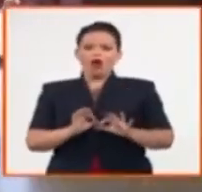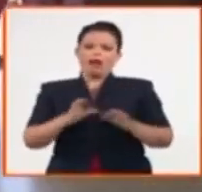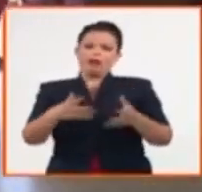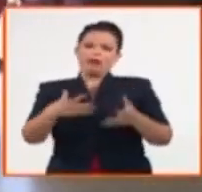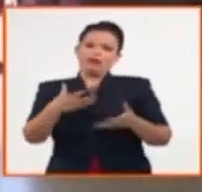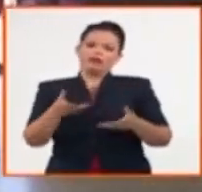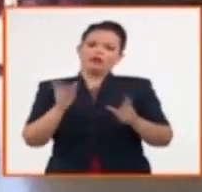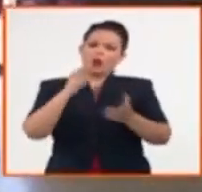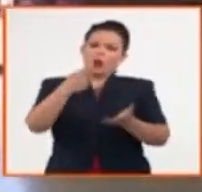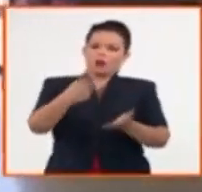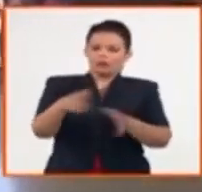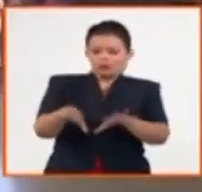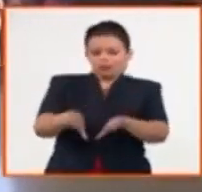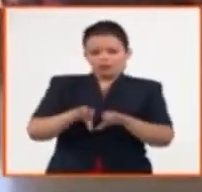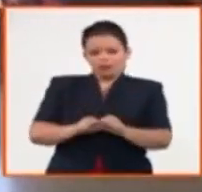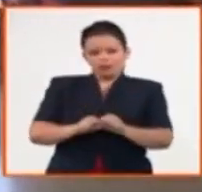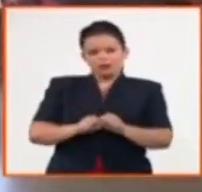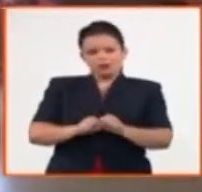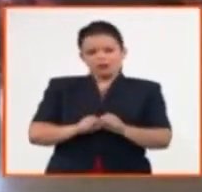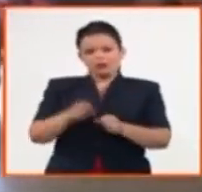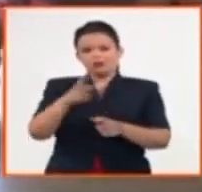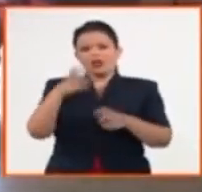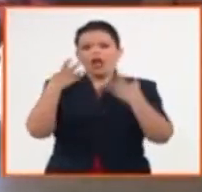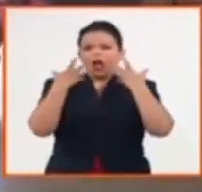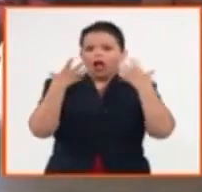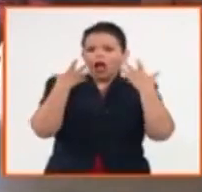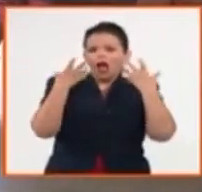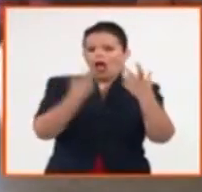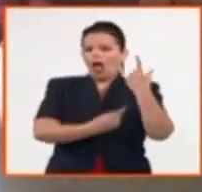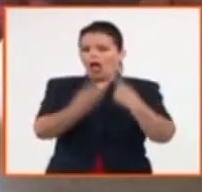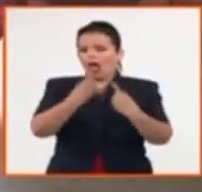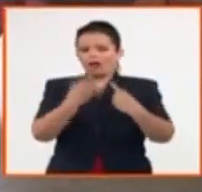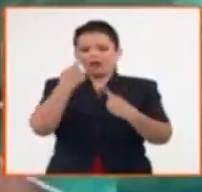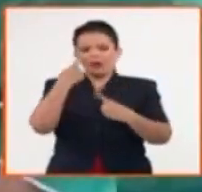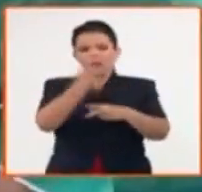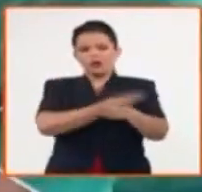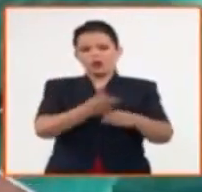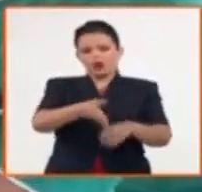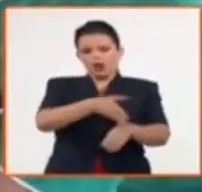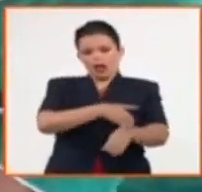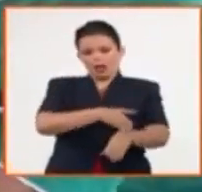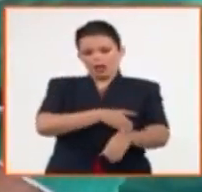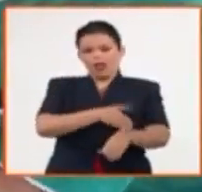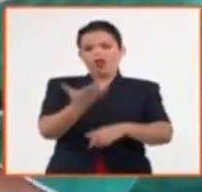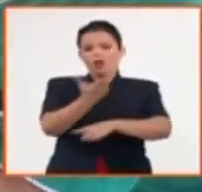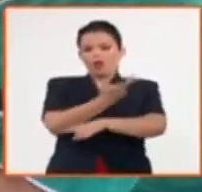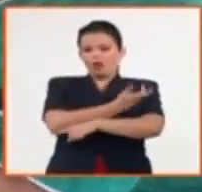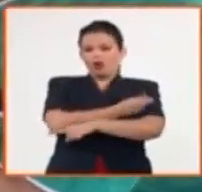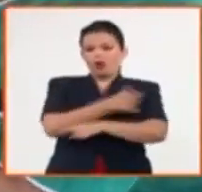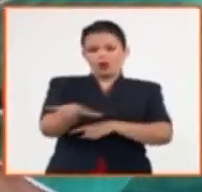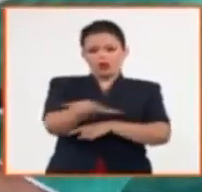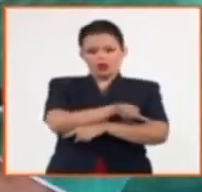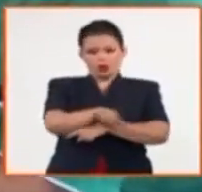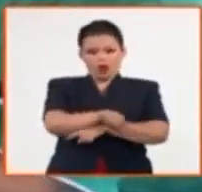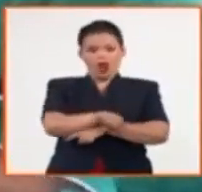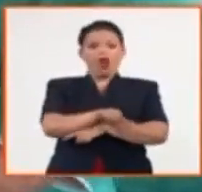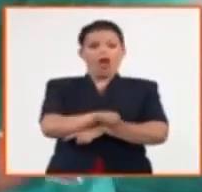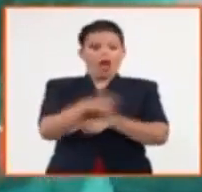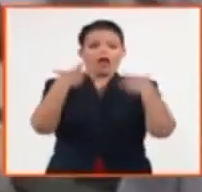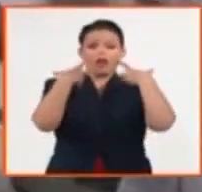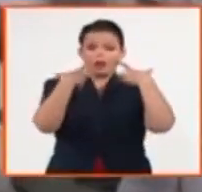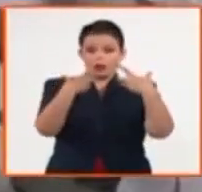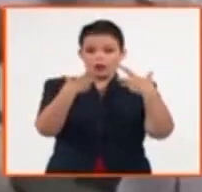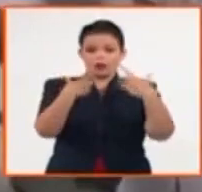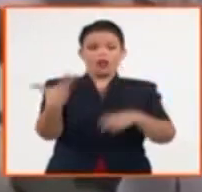antecesores. Pues con las vacunas hacemos lo mismo. Les explico. Hay 3 razones fundamentales por las que las vacunas soberanas han sido